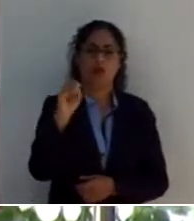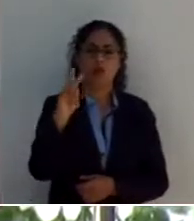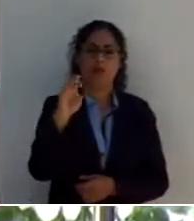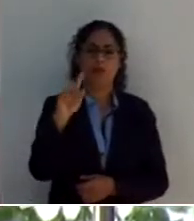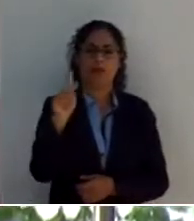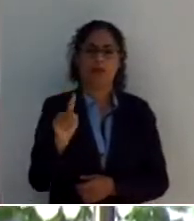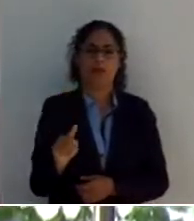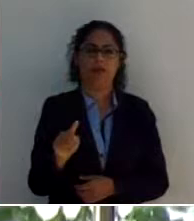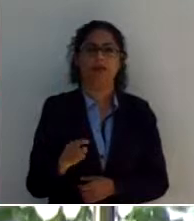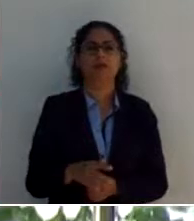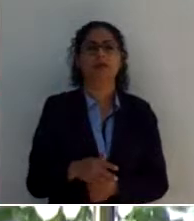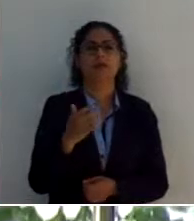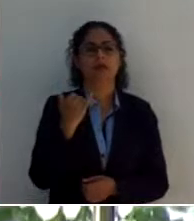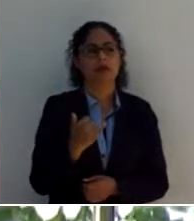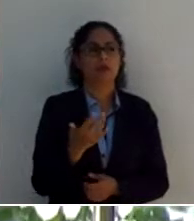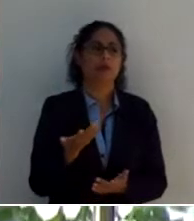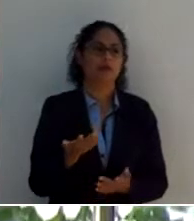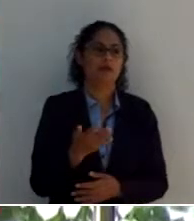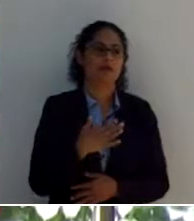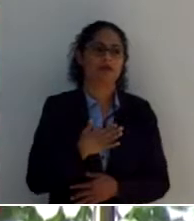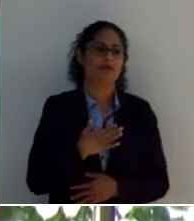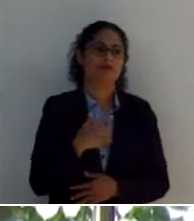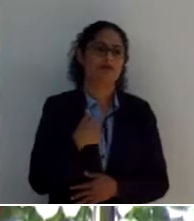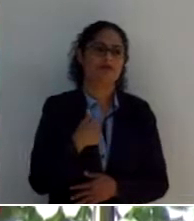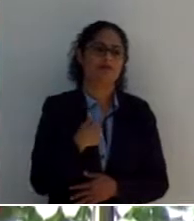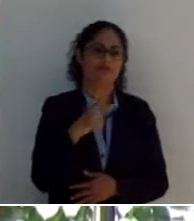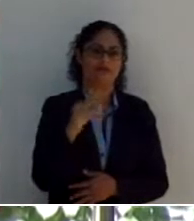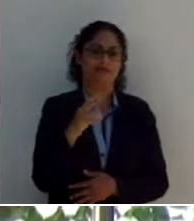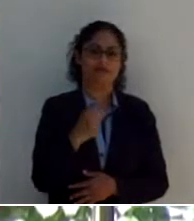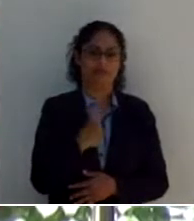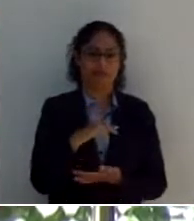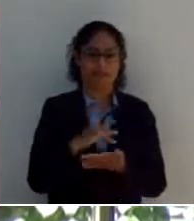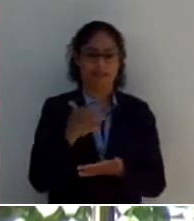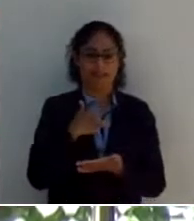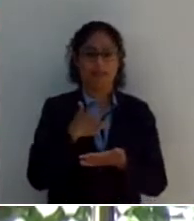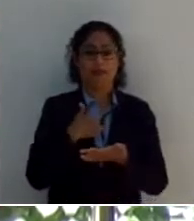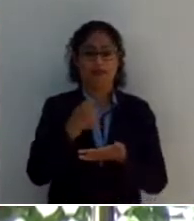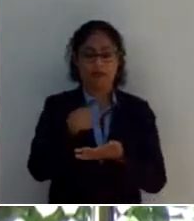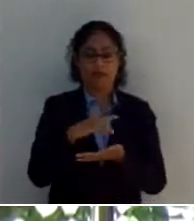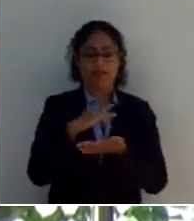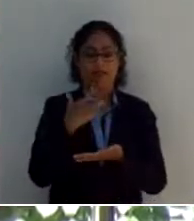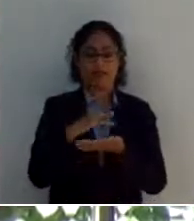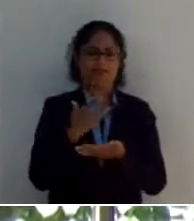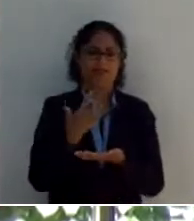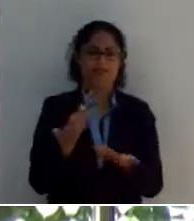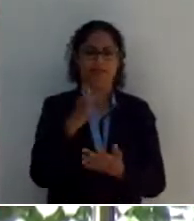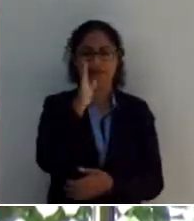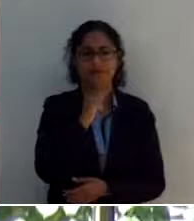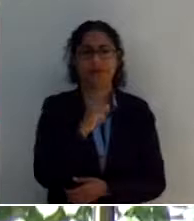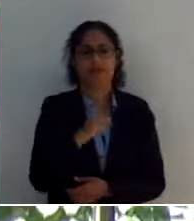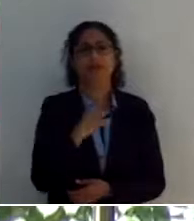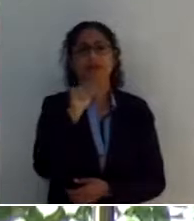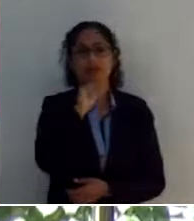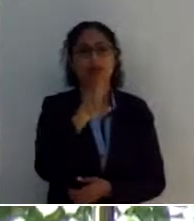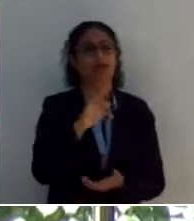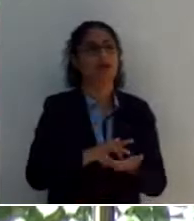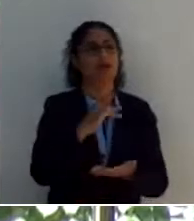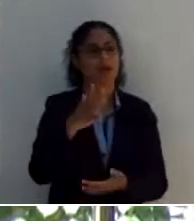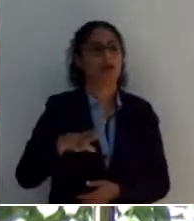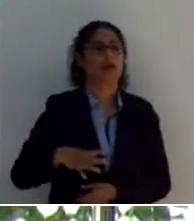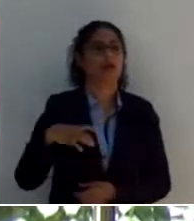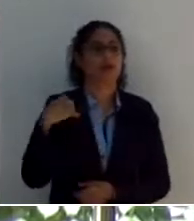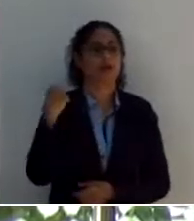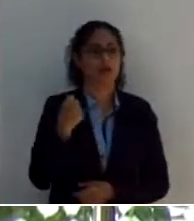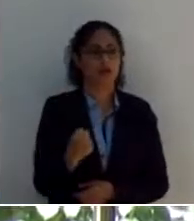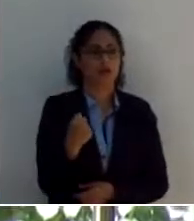y bueno, yo no me puedo reconocer a mí mismo, pero también le aporto al esfuerzo